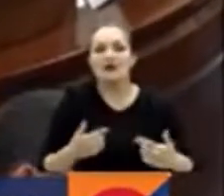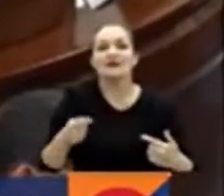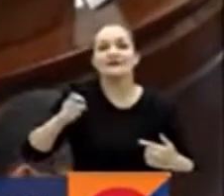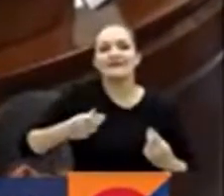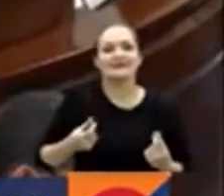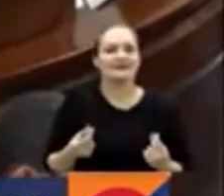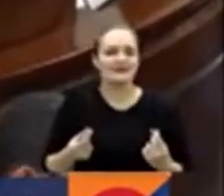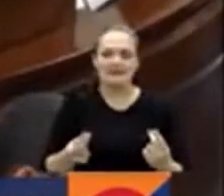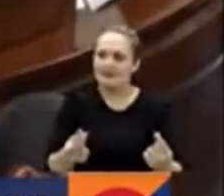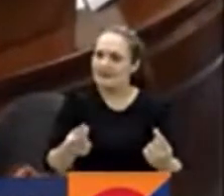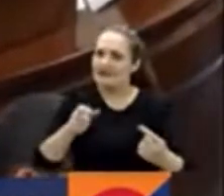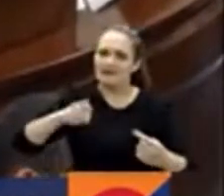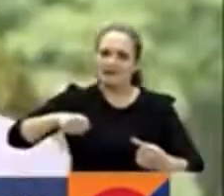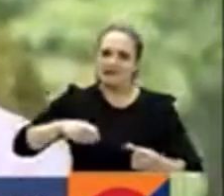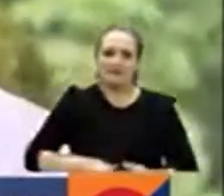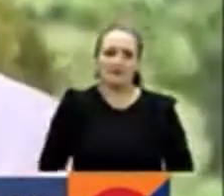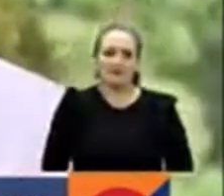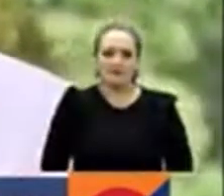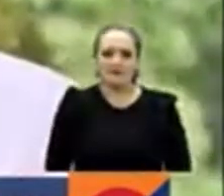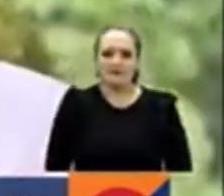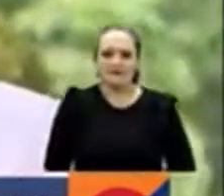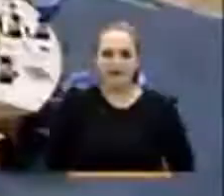necesario hacerlo con prontitud.